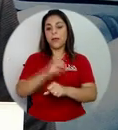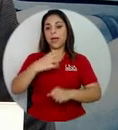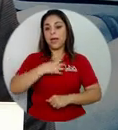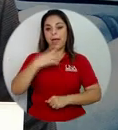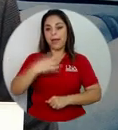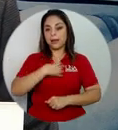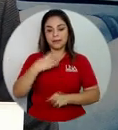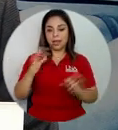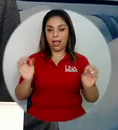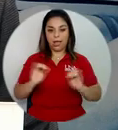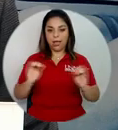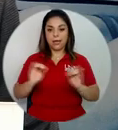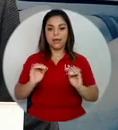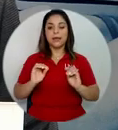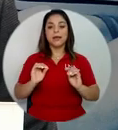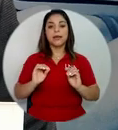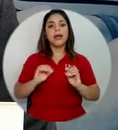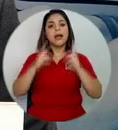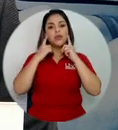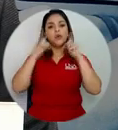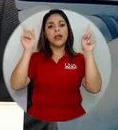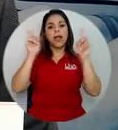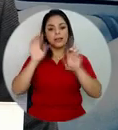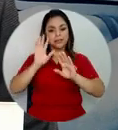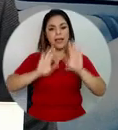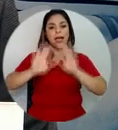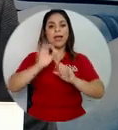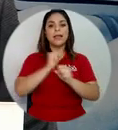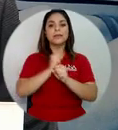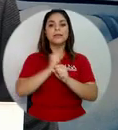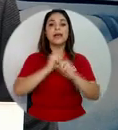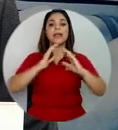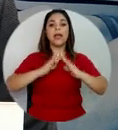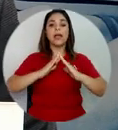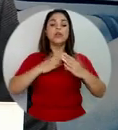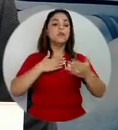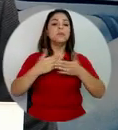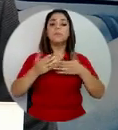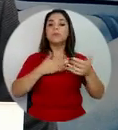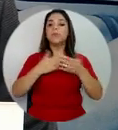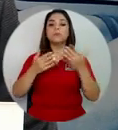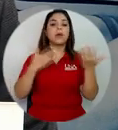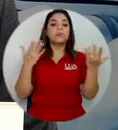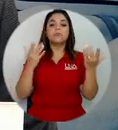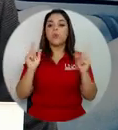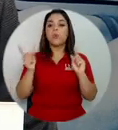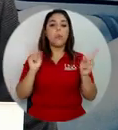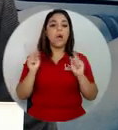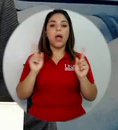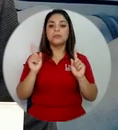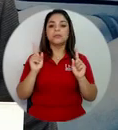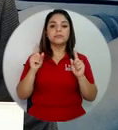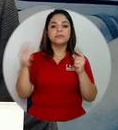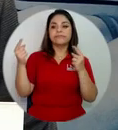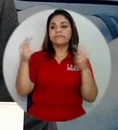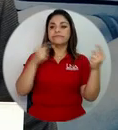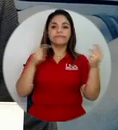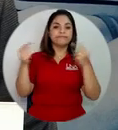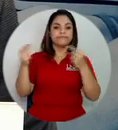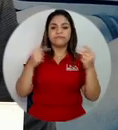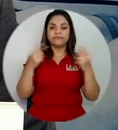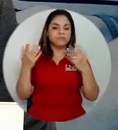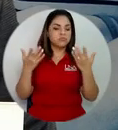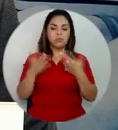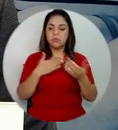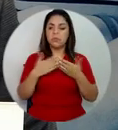estamos acostumbrados a quejarnos, sino más bien a sacar la tarea independientemente de las adversidades. Más bien eso